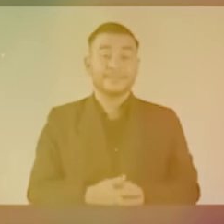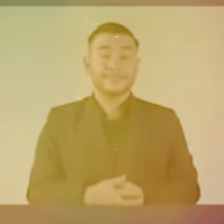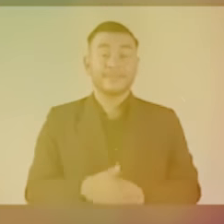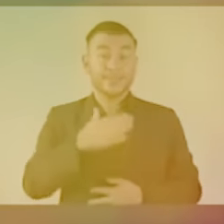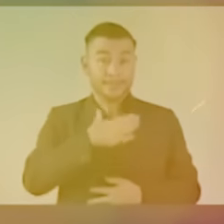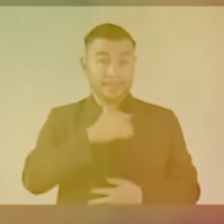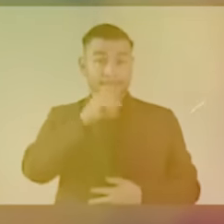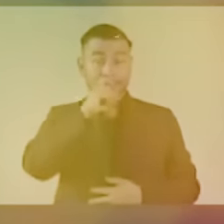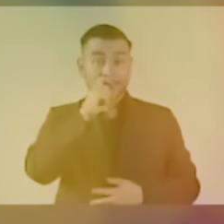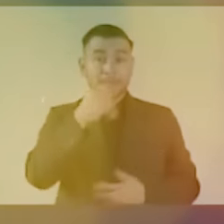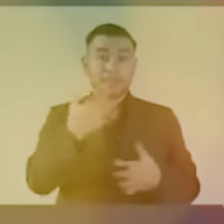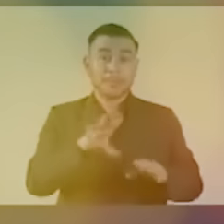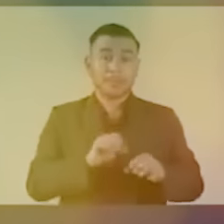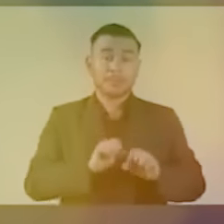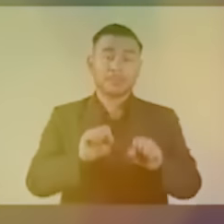Y mi papá ya está en el cielo.